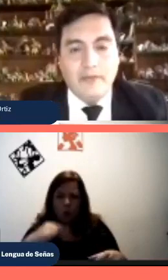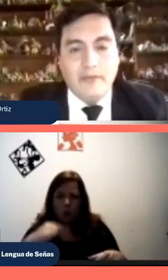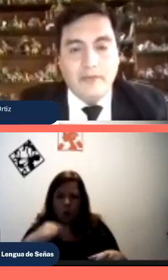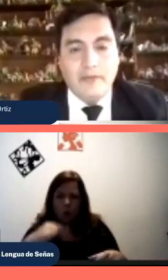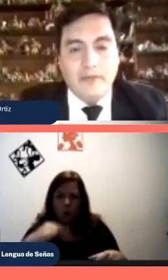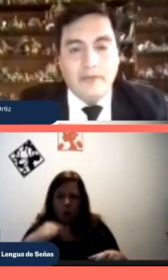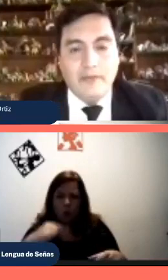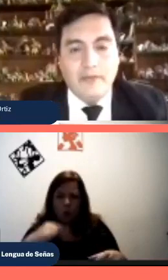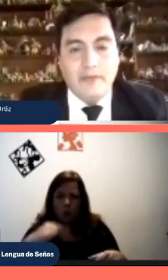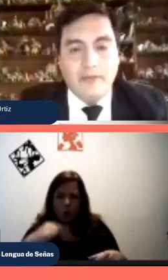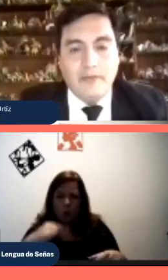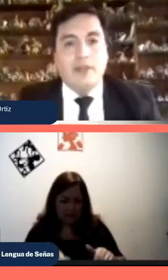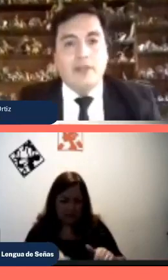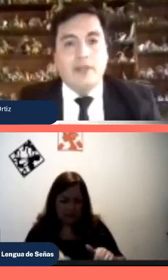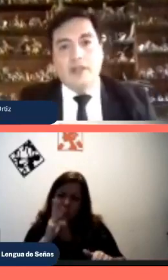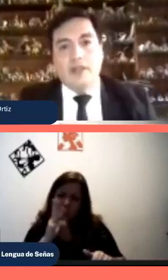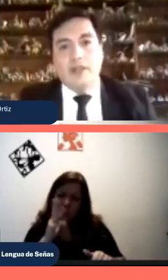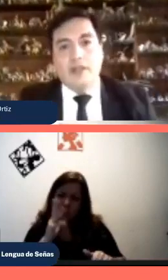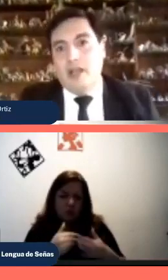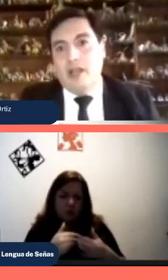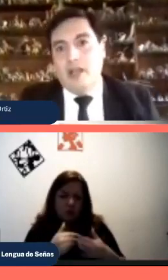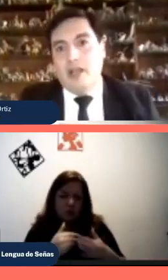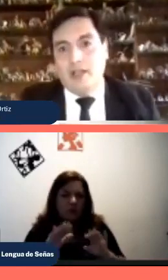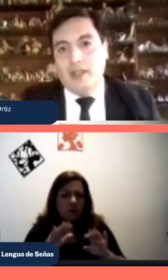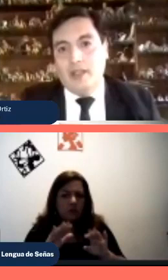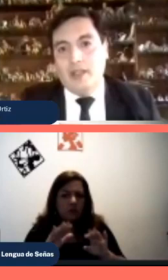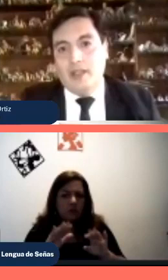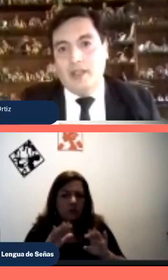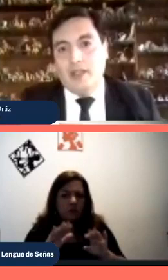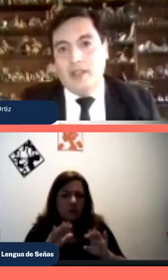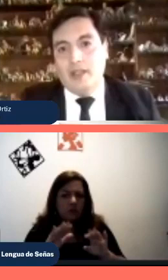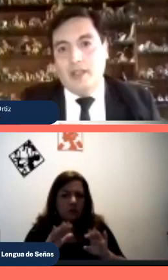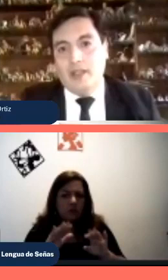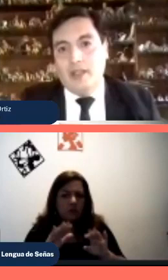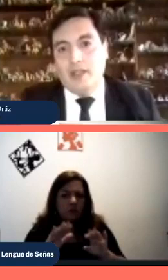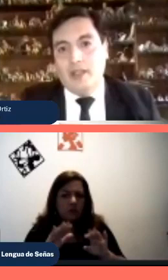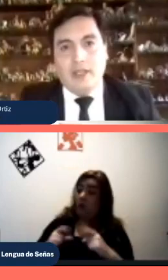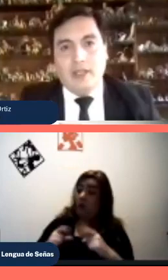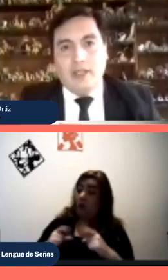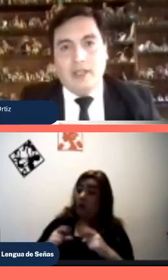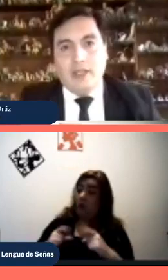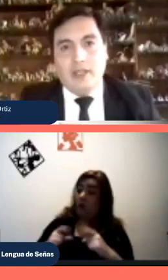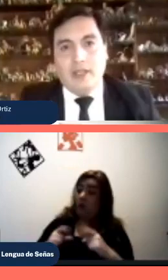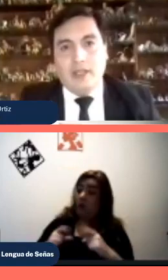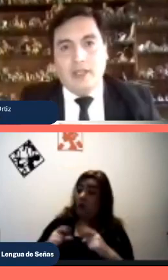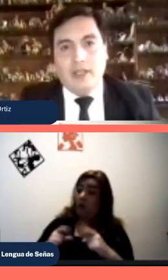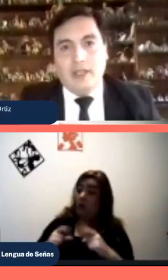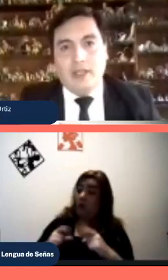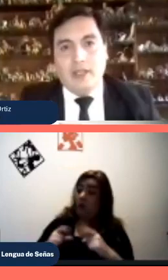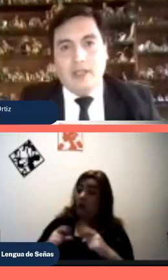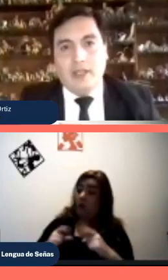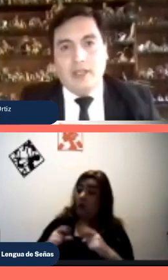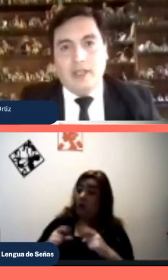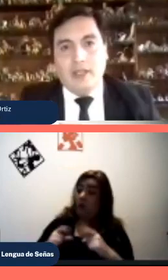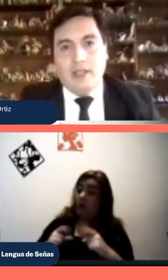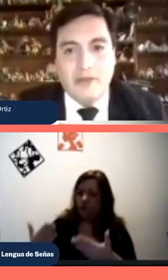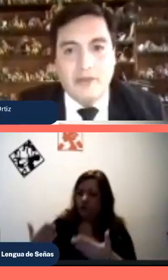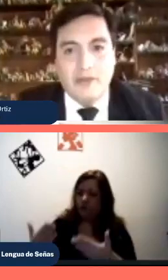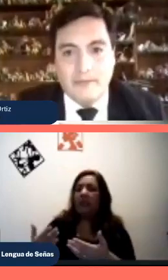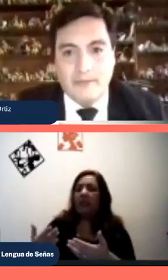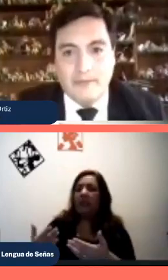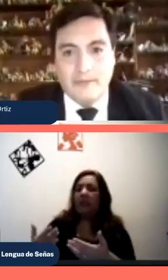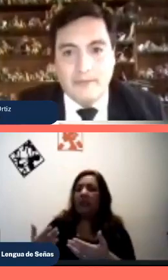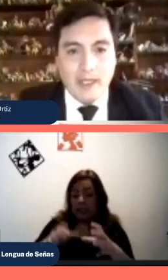animal. Y es así que esta persona accede a donarlo y a que el animal vuelva a su país de